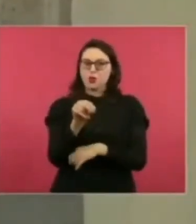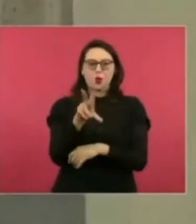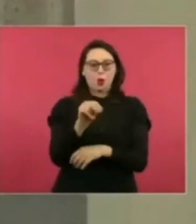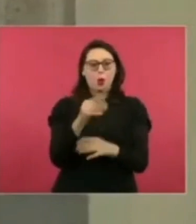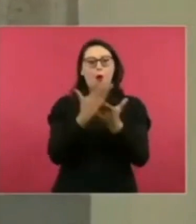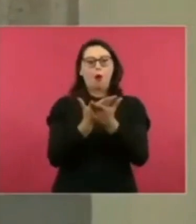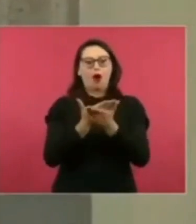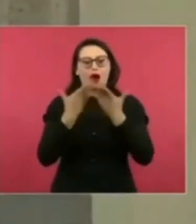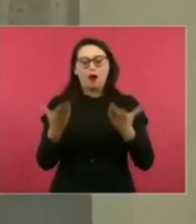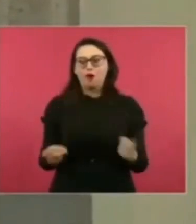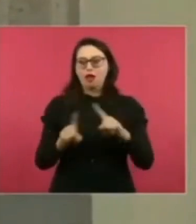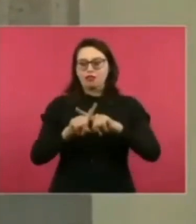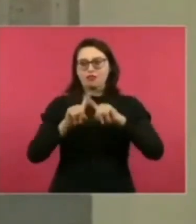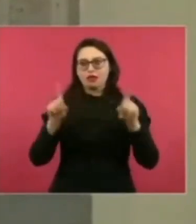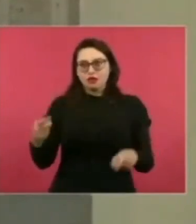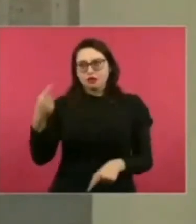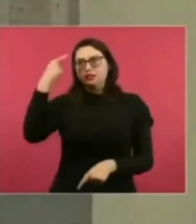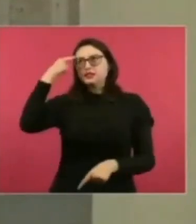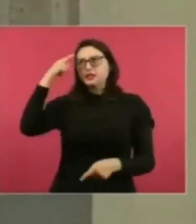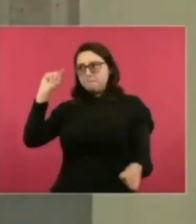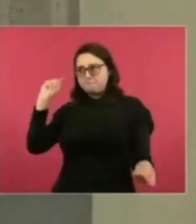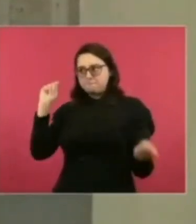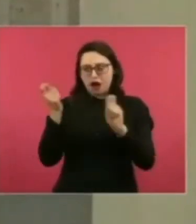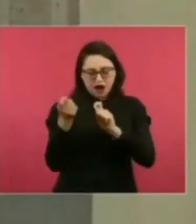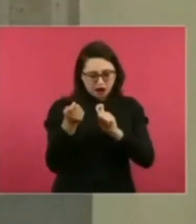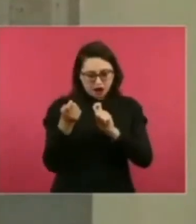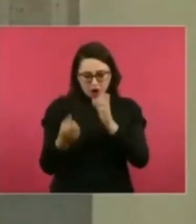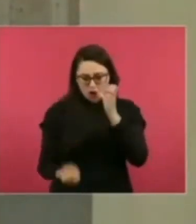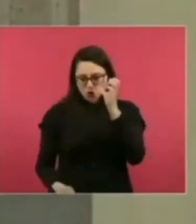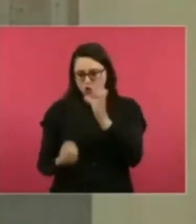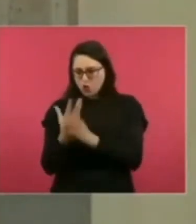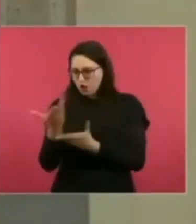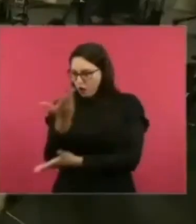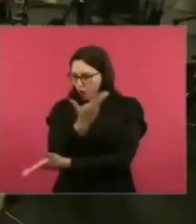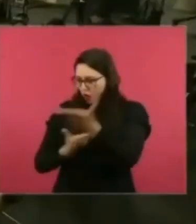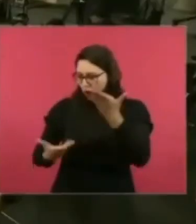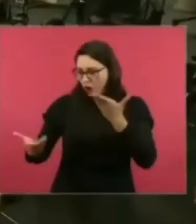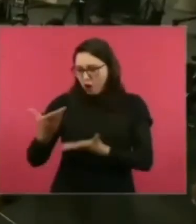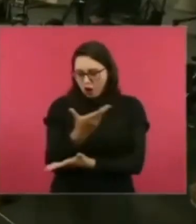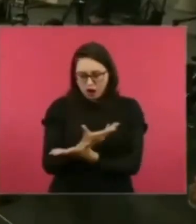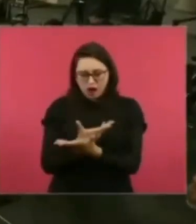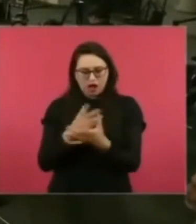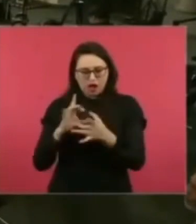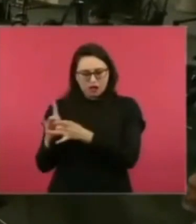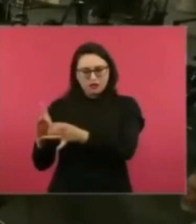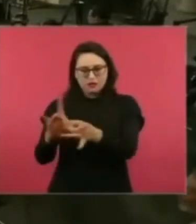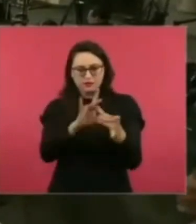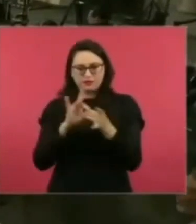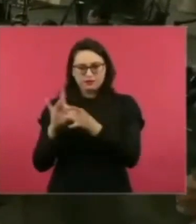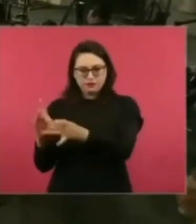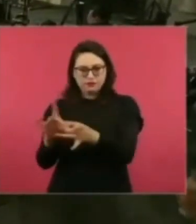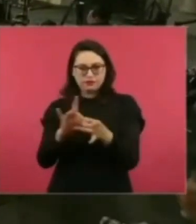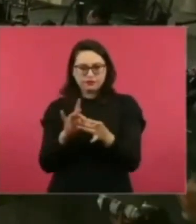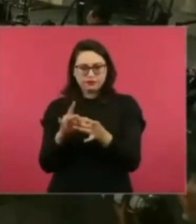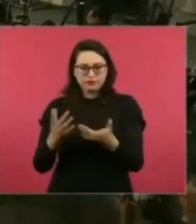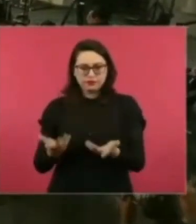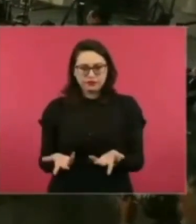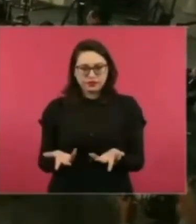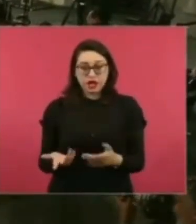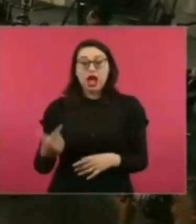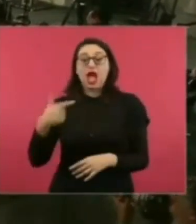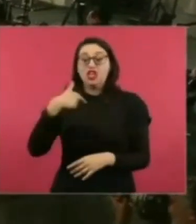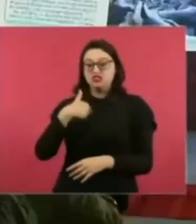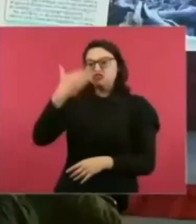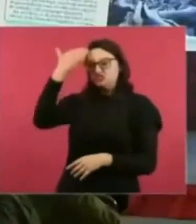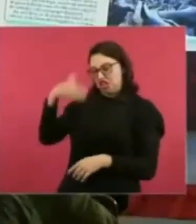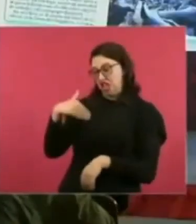colectivo, en comunidad. Es otra manera de pensar, no es el individualismo de yo aquí y yo sí sé y yo me saco 10